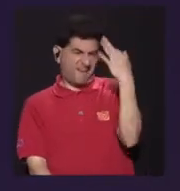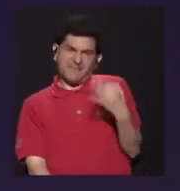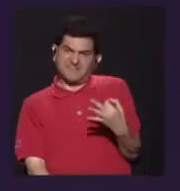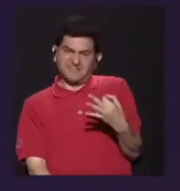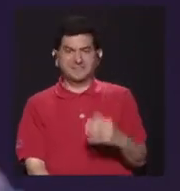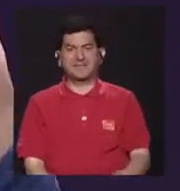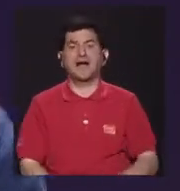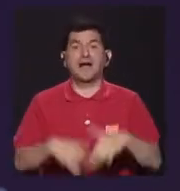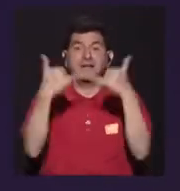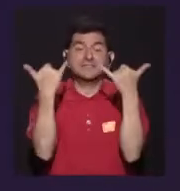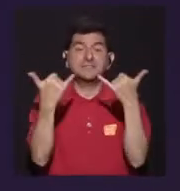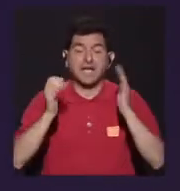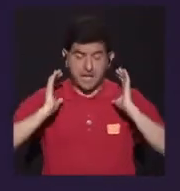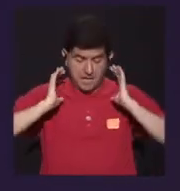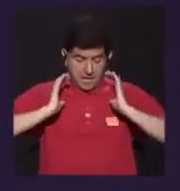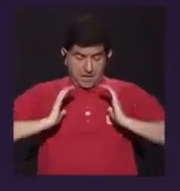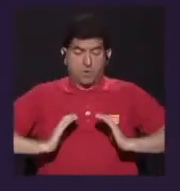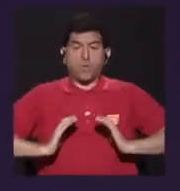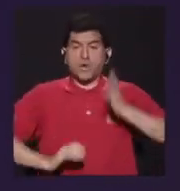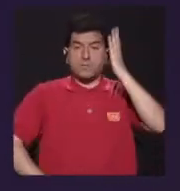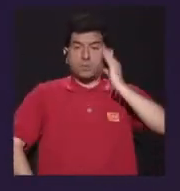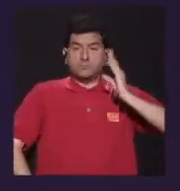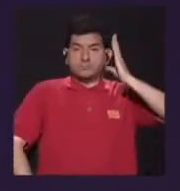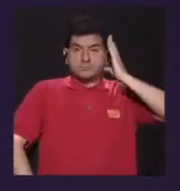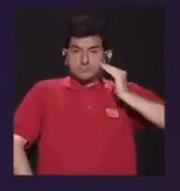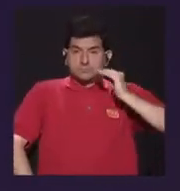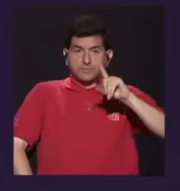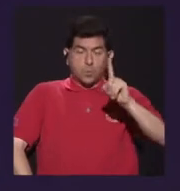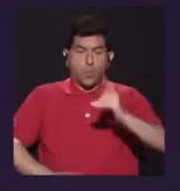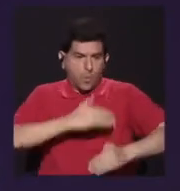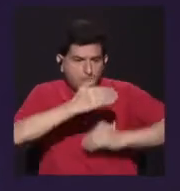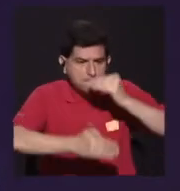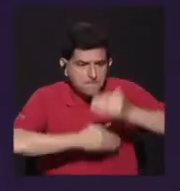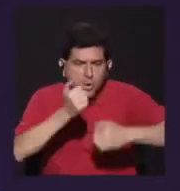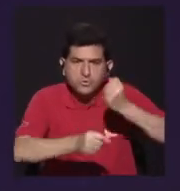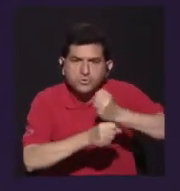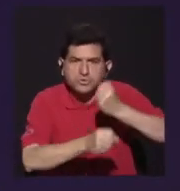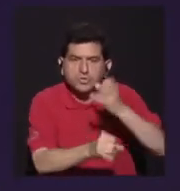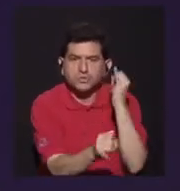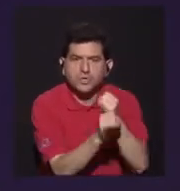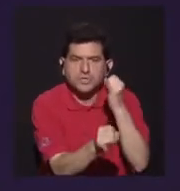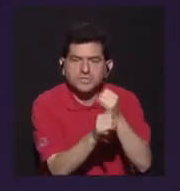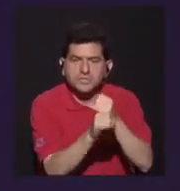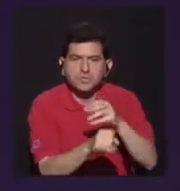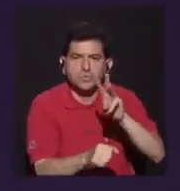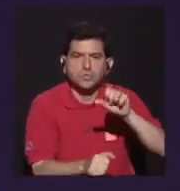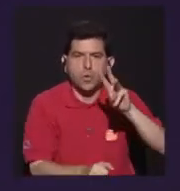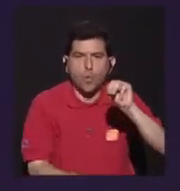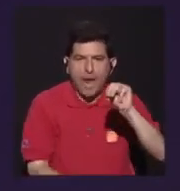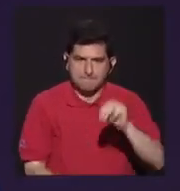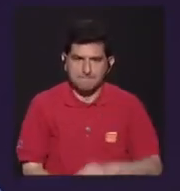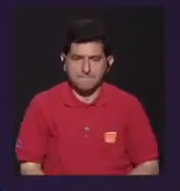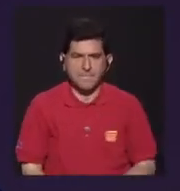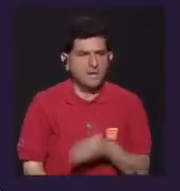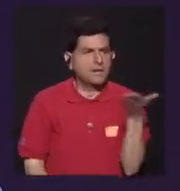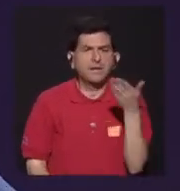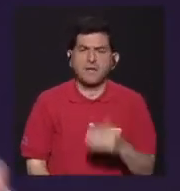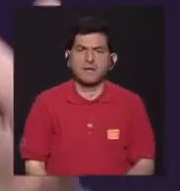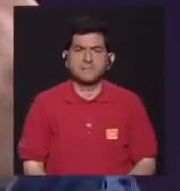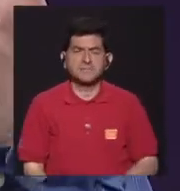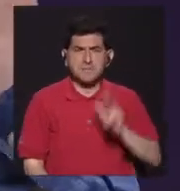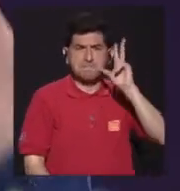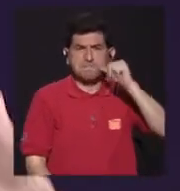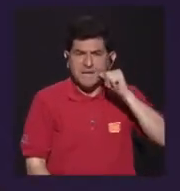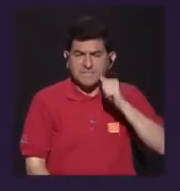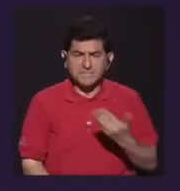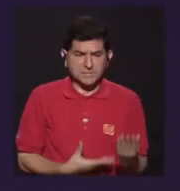O sea, ya el cuerpo las vive, ¿verdad? Y uno de tantos procesos que trabajamos en Instituto WEM es el trabajo de que el machismo